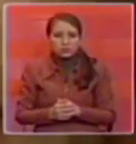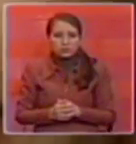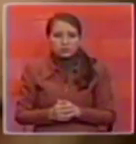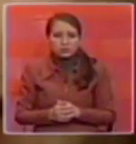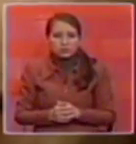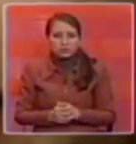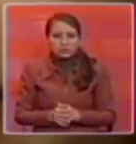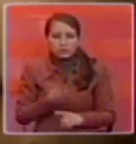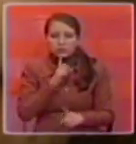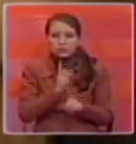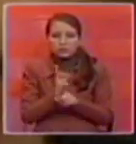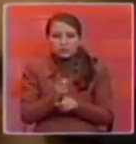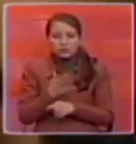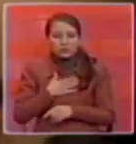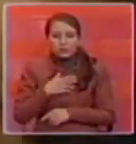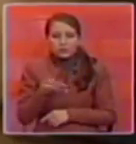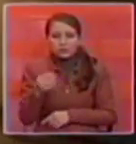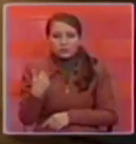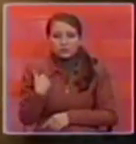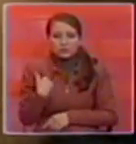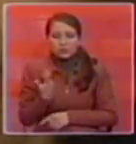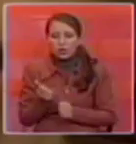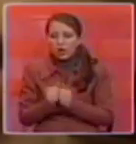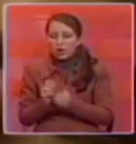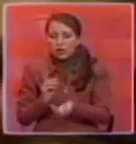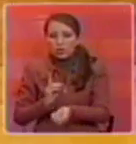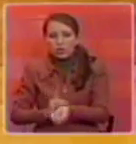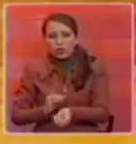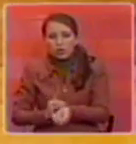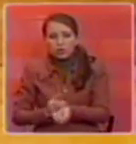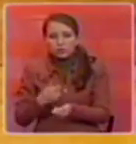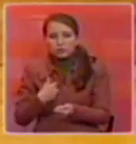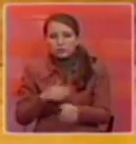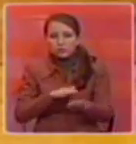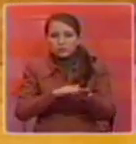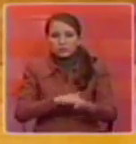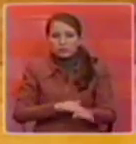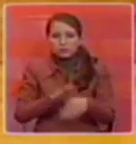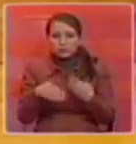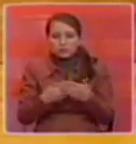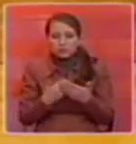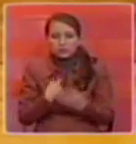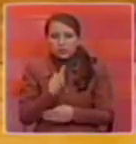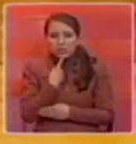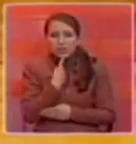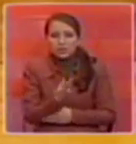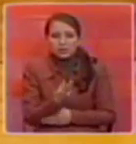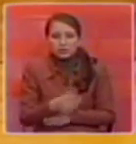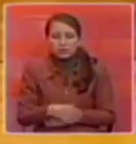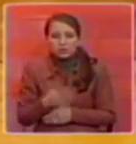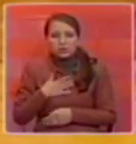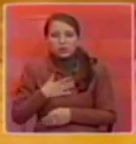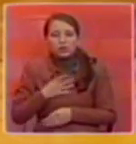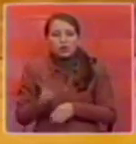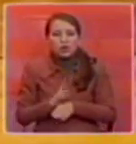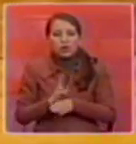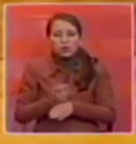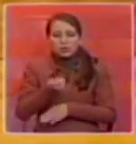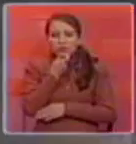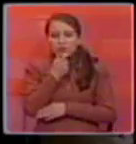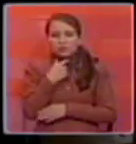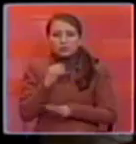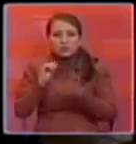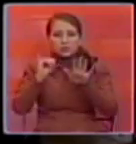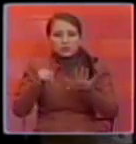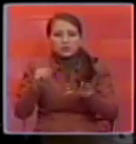ende, yo no cuento con un médico que respalde todo lo que yo diga. Yo utilizo un anticonceptivo alrededor